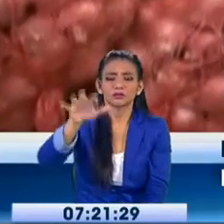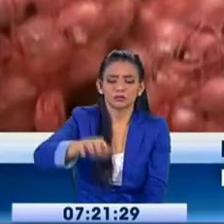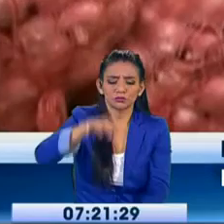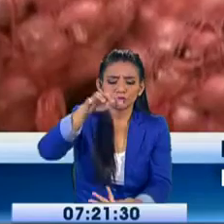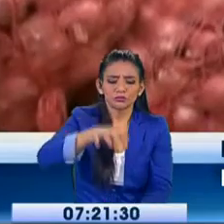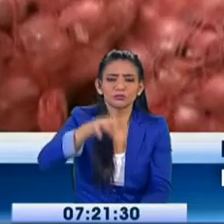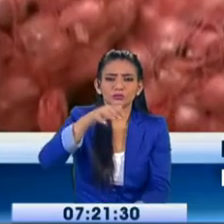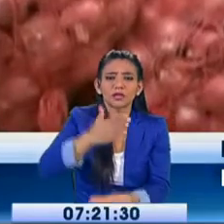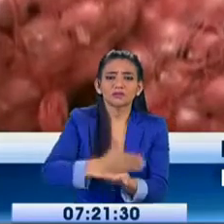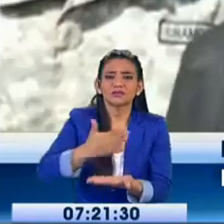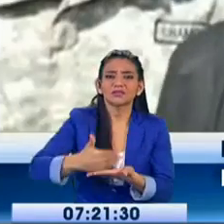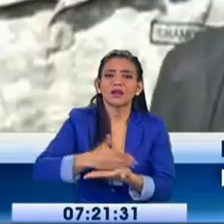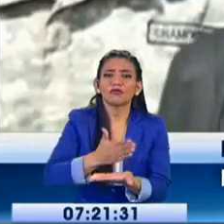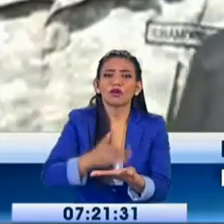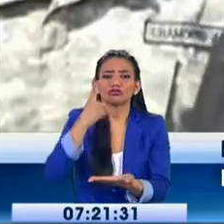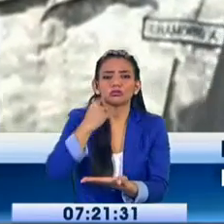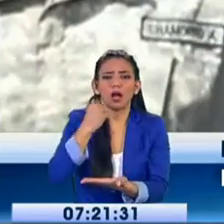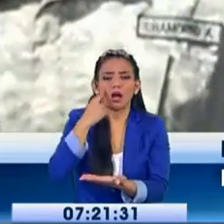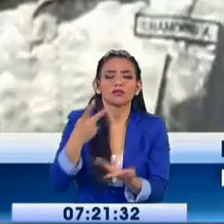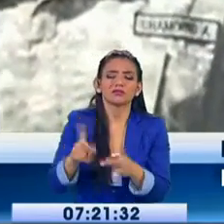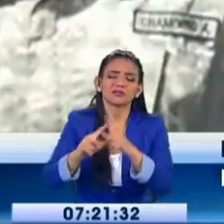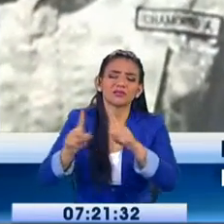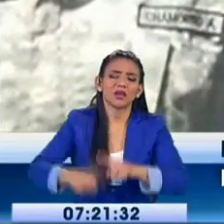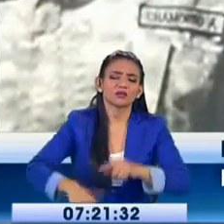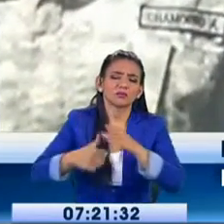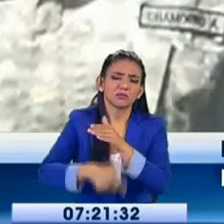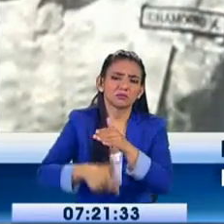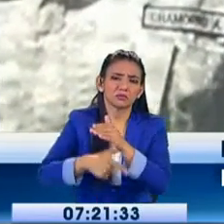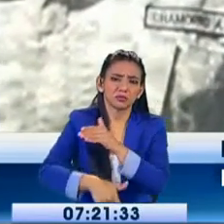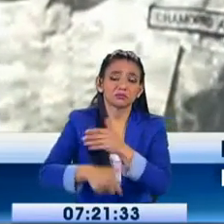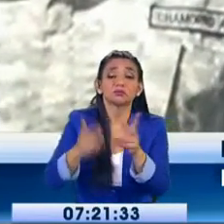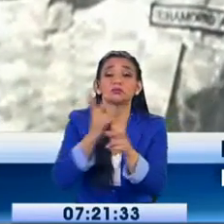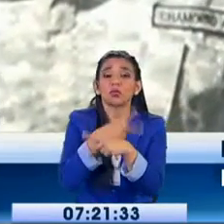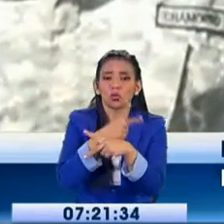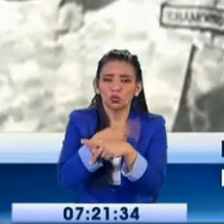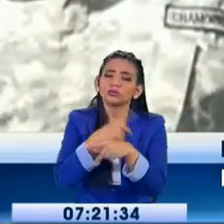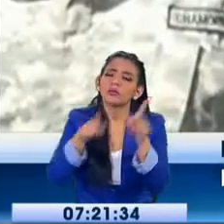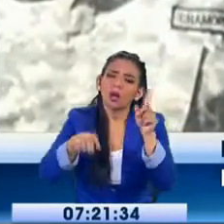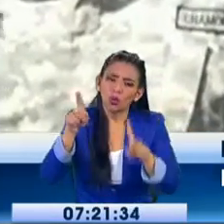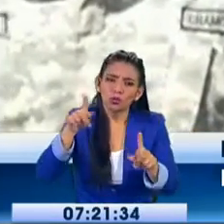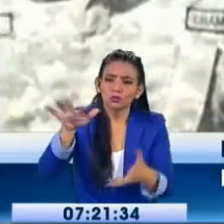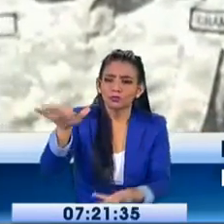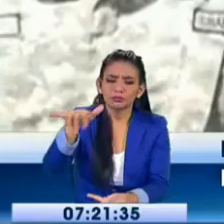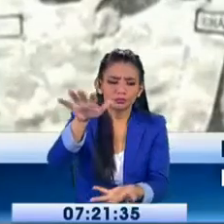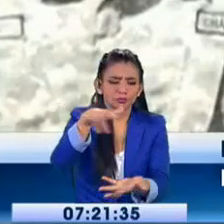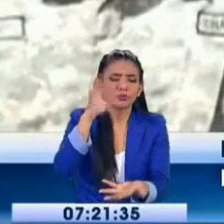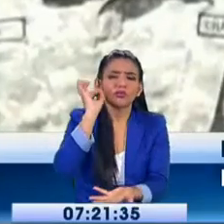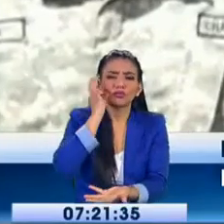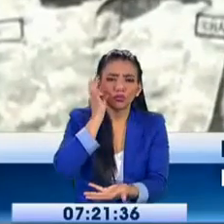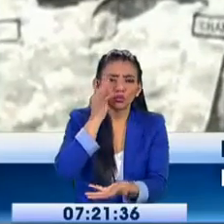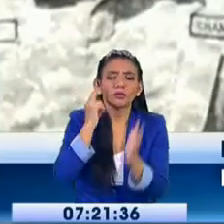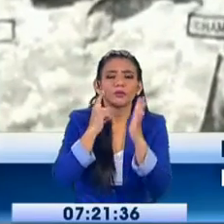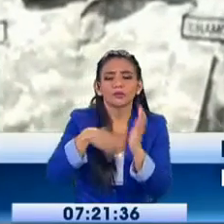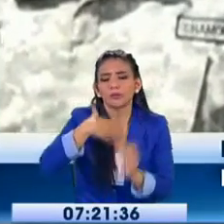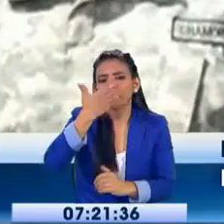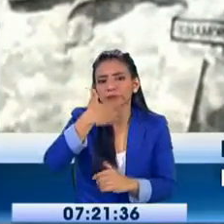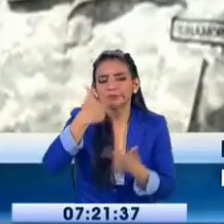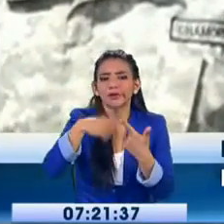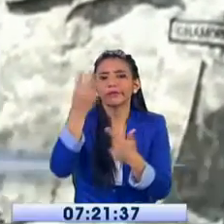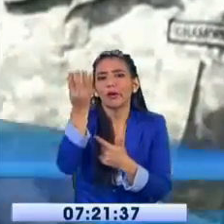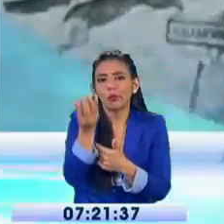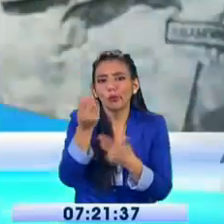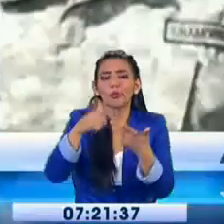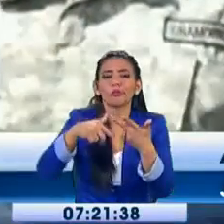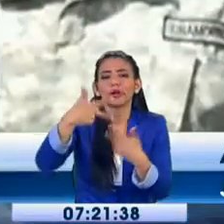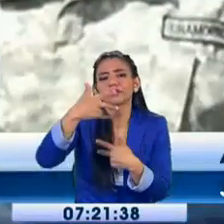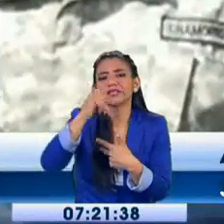y 200 de granos. La mercancía consiste en productos perecibles, en los cuales encontramos frutas como manzana, uva,